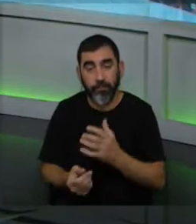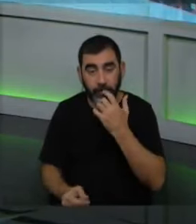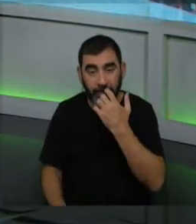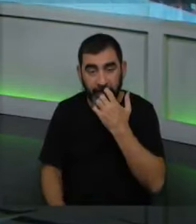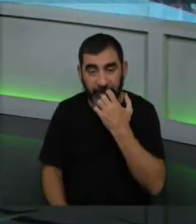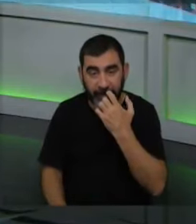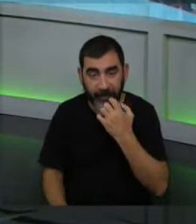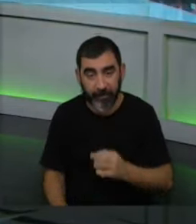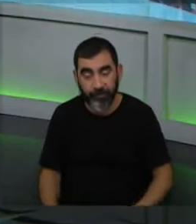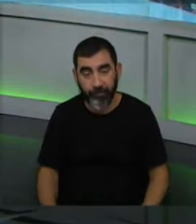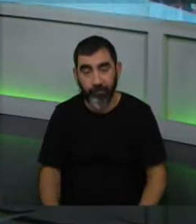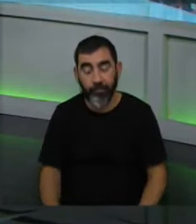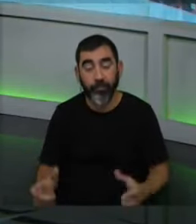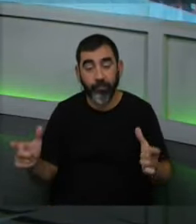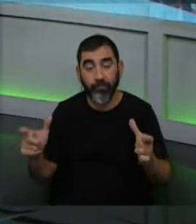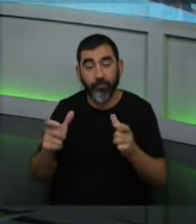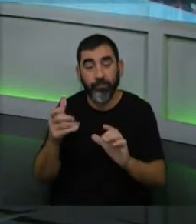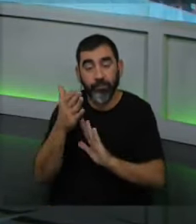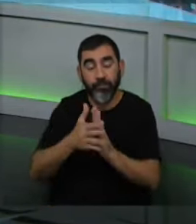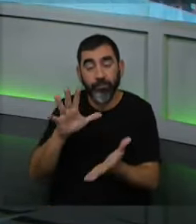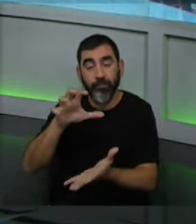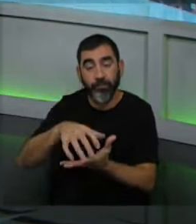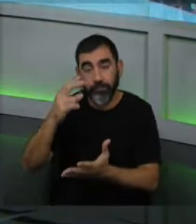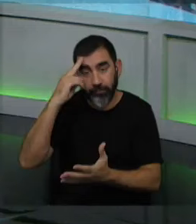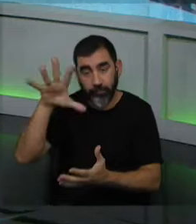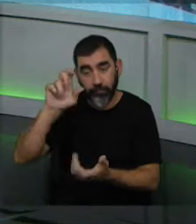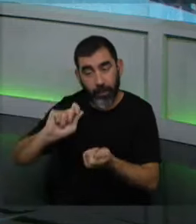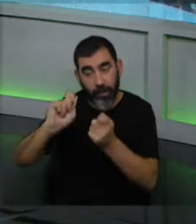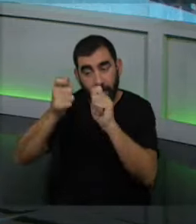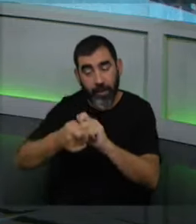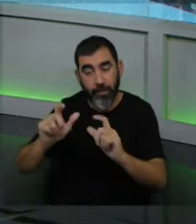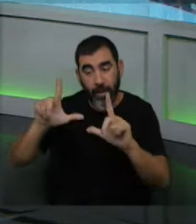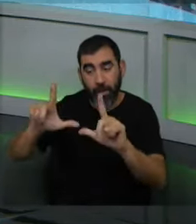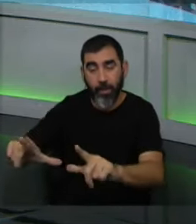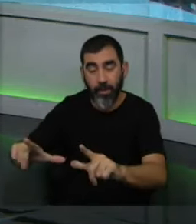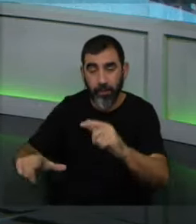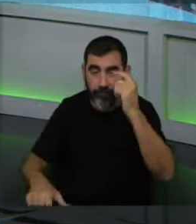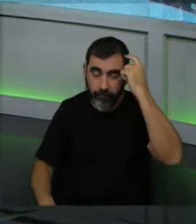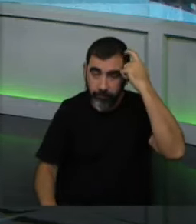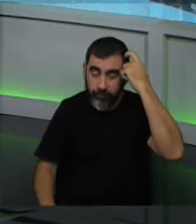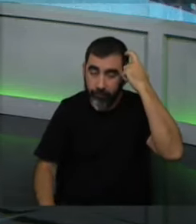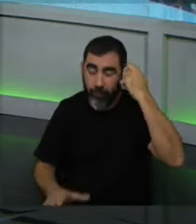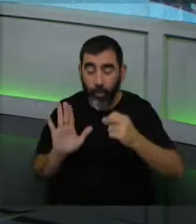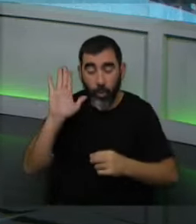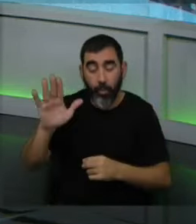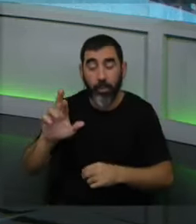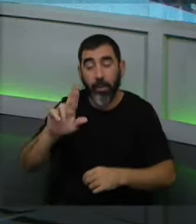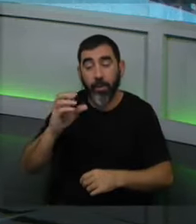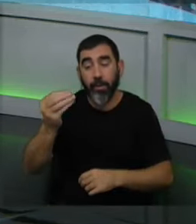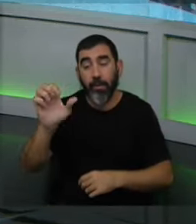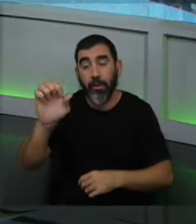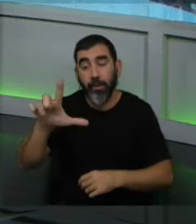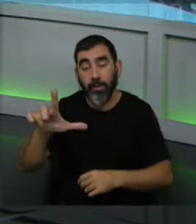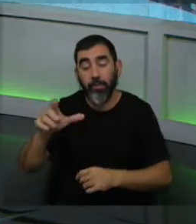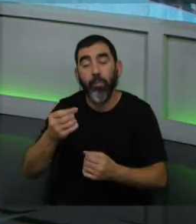Cáceres para que la Comisión Nacional de sitios de memoria reconsidere la colocación de esta placa homenaje a Raquel cnb se